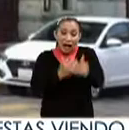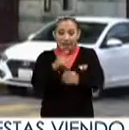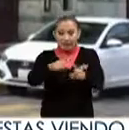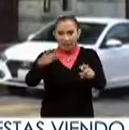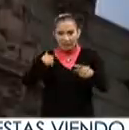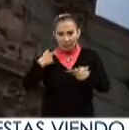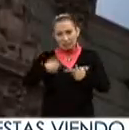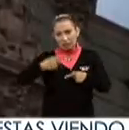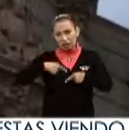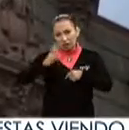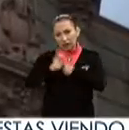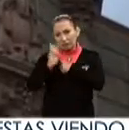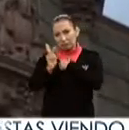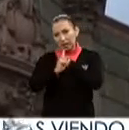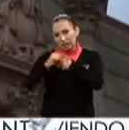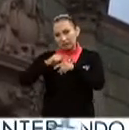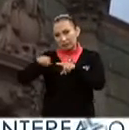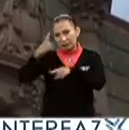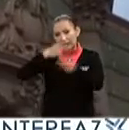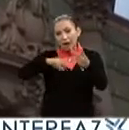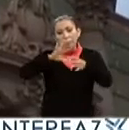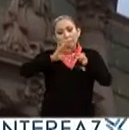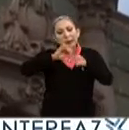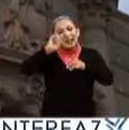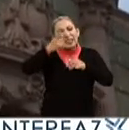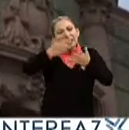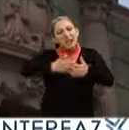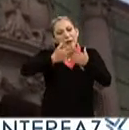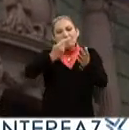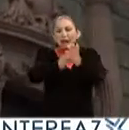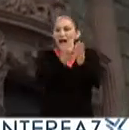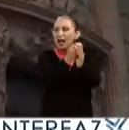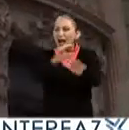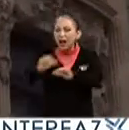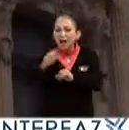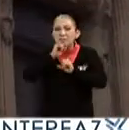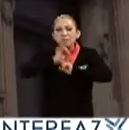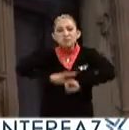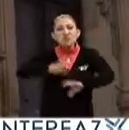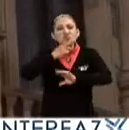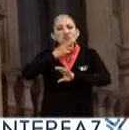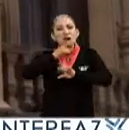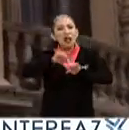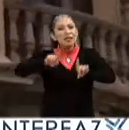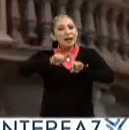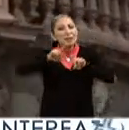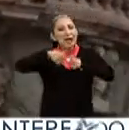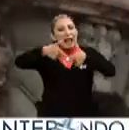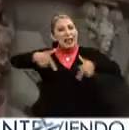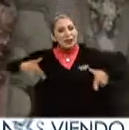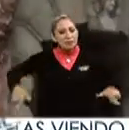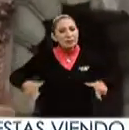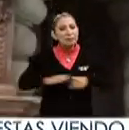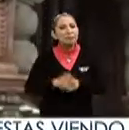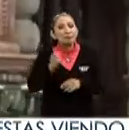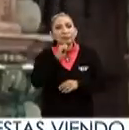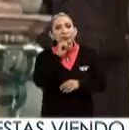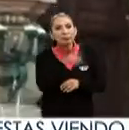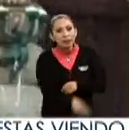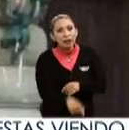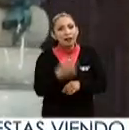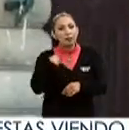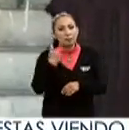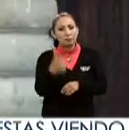ponentes de diferentes países discutirán las nuevas tecnologías en la enseñanza, difusión y preservación de la diversidad lingüística y también